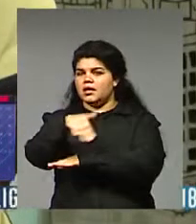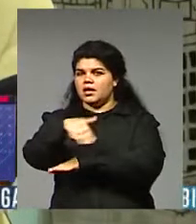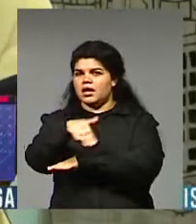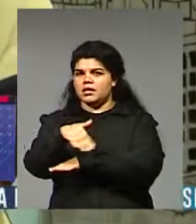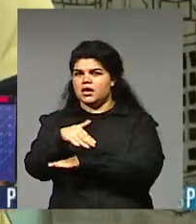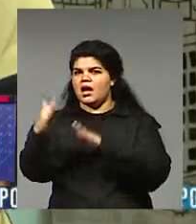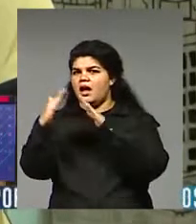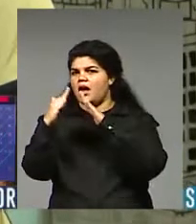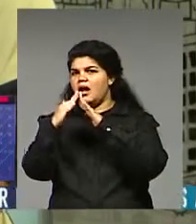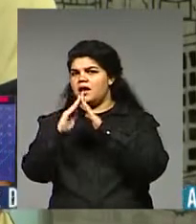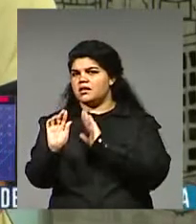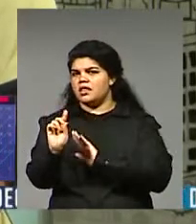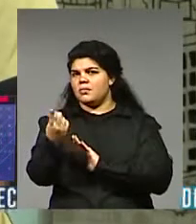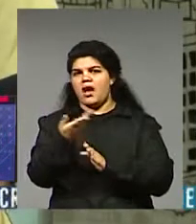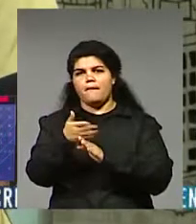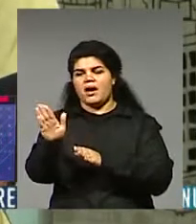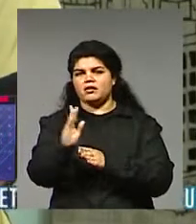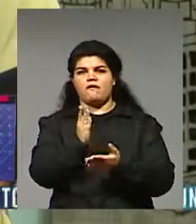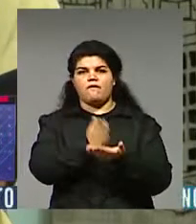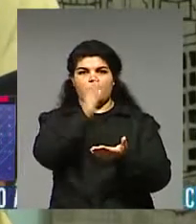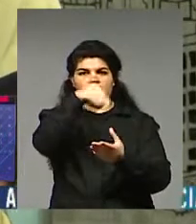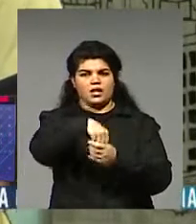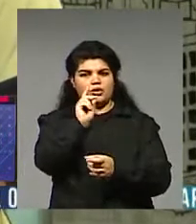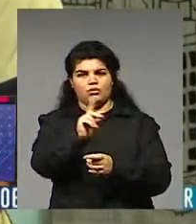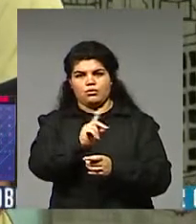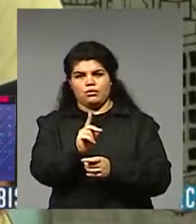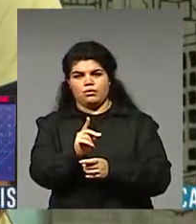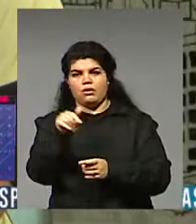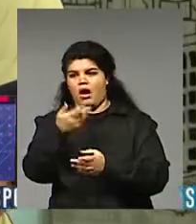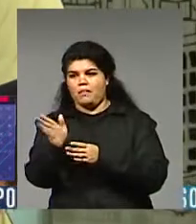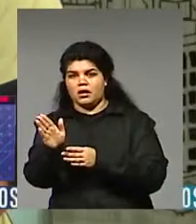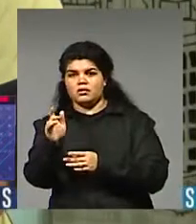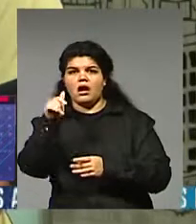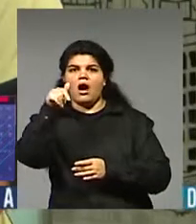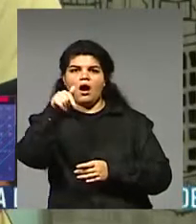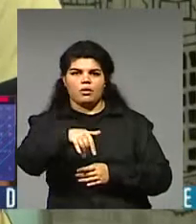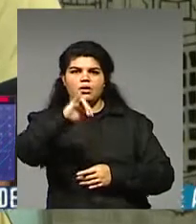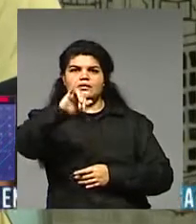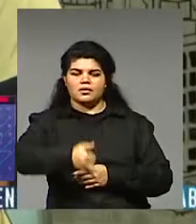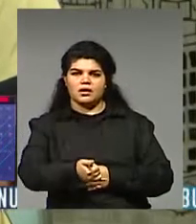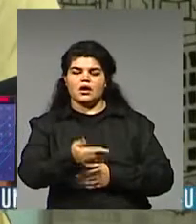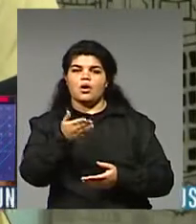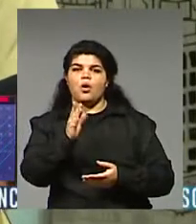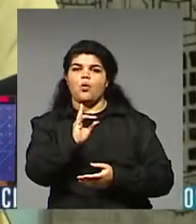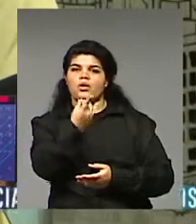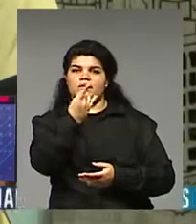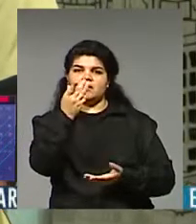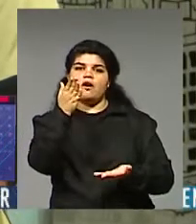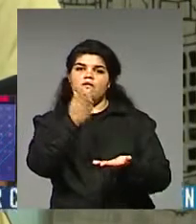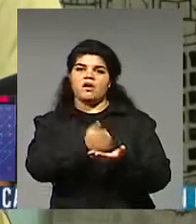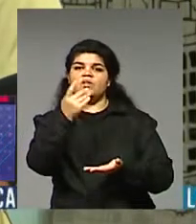que era independiente de la facultad. Y ahora ya contamos con un centro que funciona en la universidad, en la Facultad de